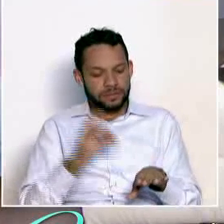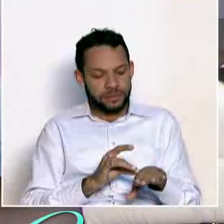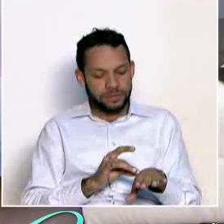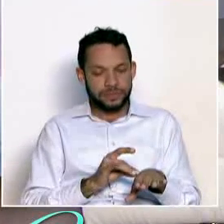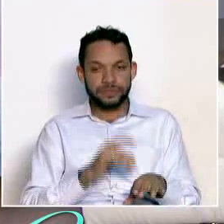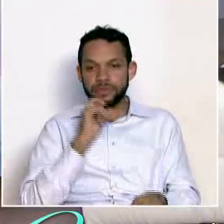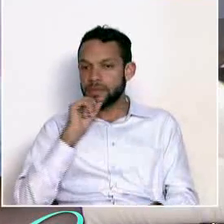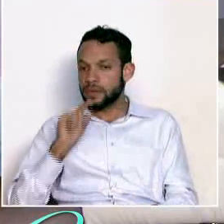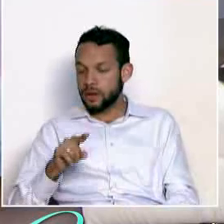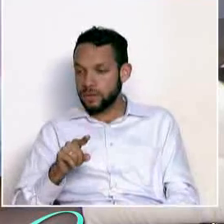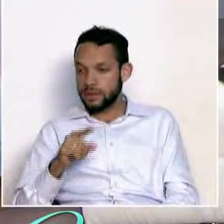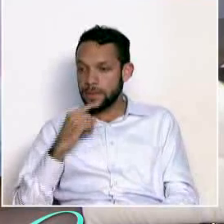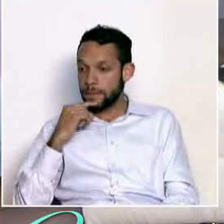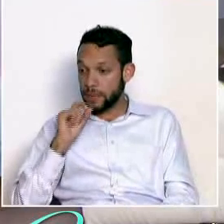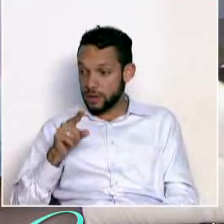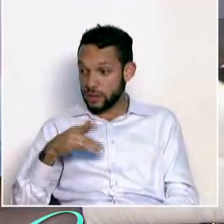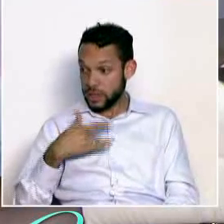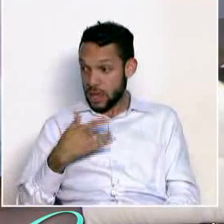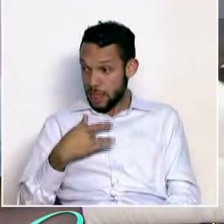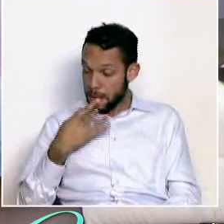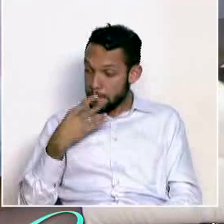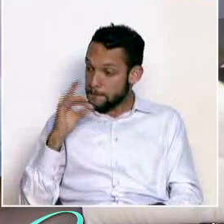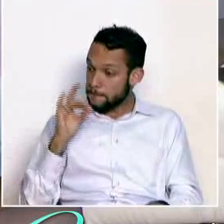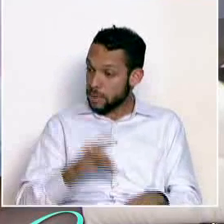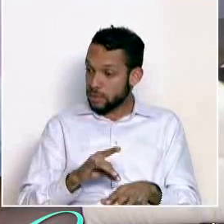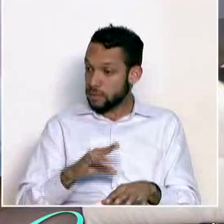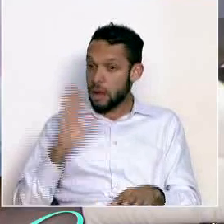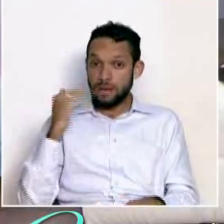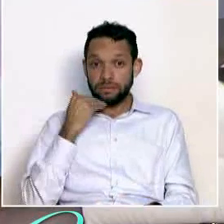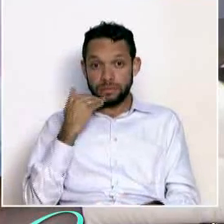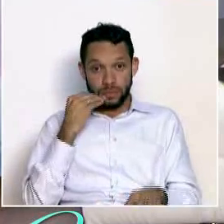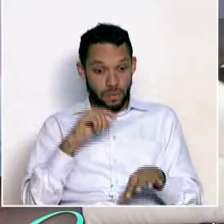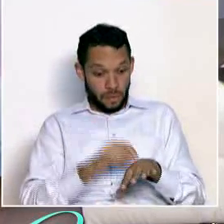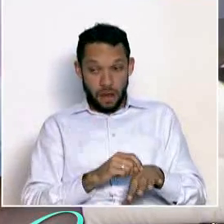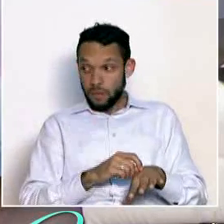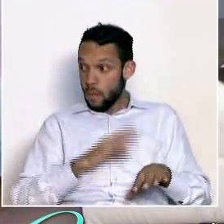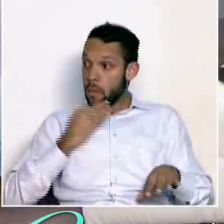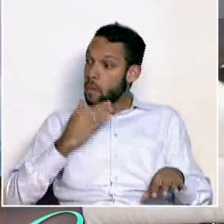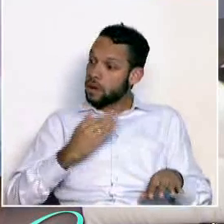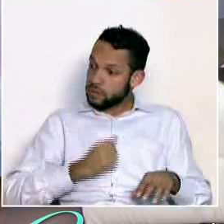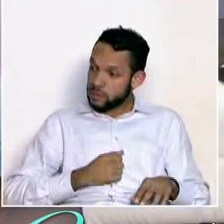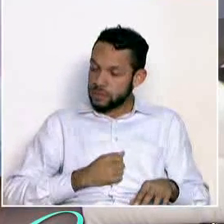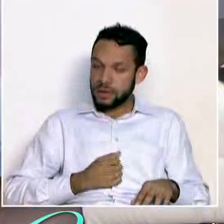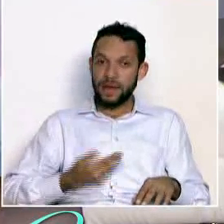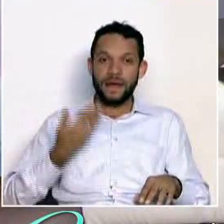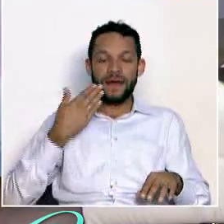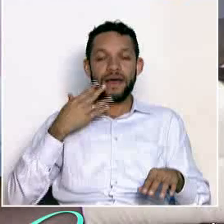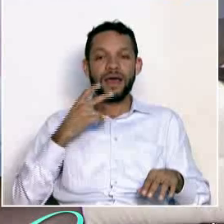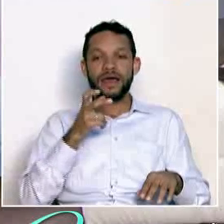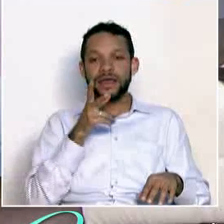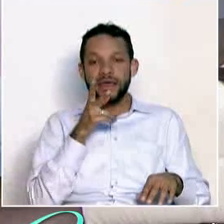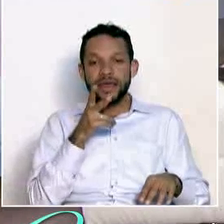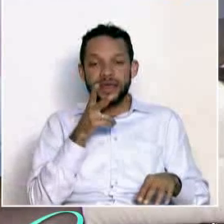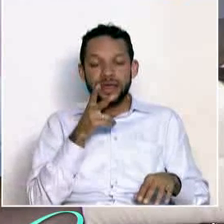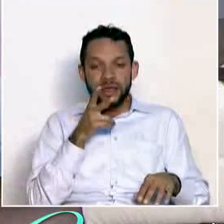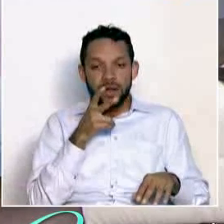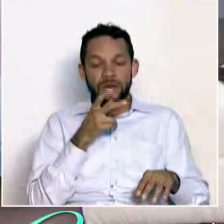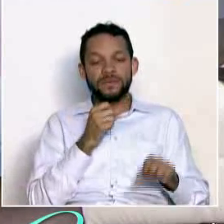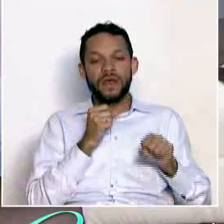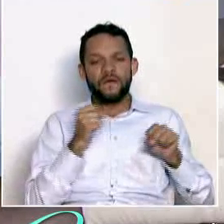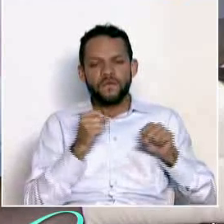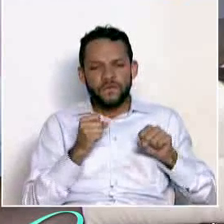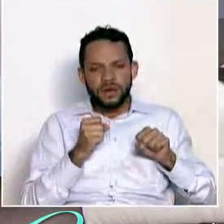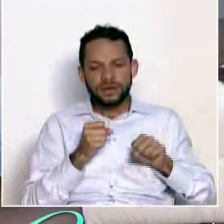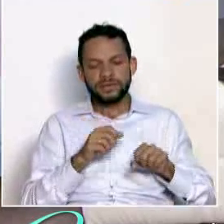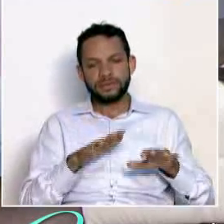preguntaba a Santiago en el corte comercial, le sintió el chuzón y él no sabía que se había chuzado, que Eduardo lo había atravesado con una aguja. Hablemos